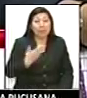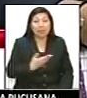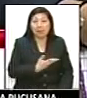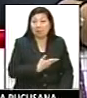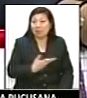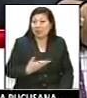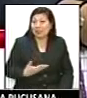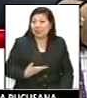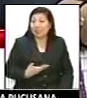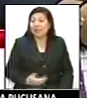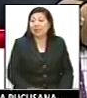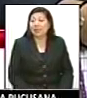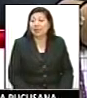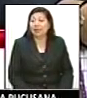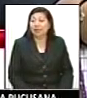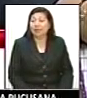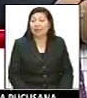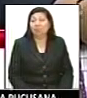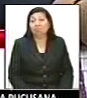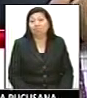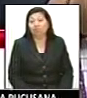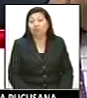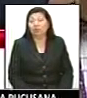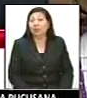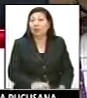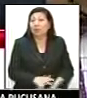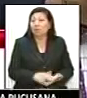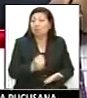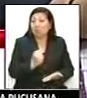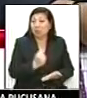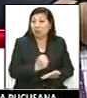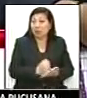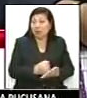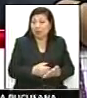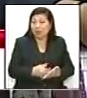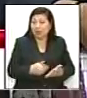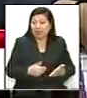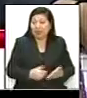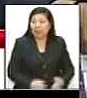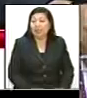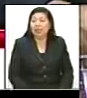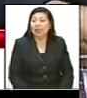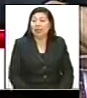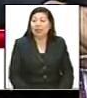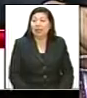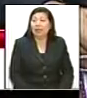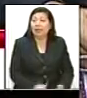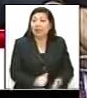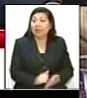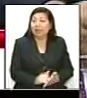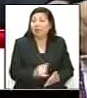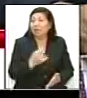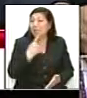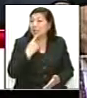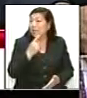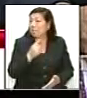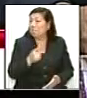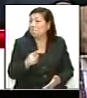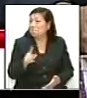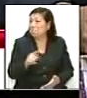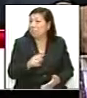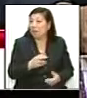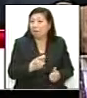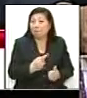presidente de la República, hubiésemos aprobado un antecedente que hubiese sido nefasto, no